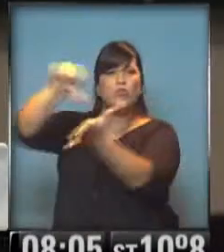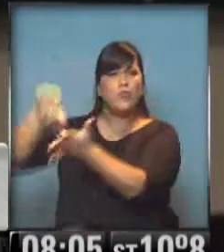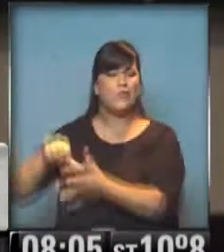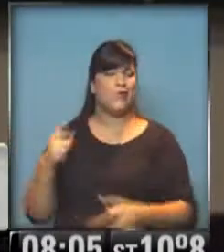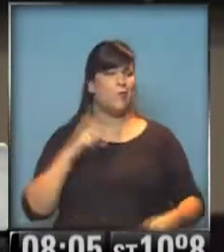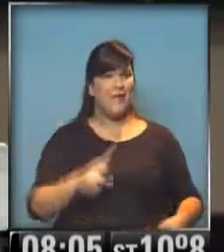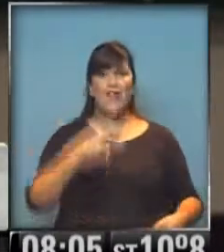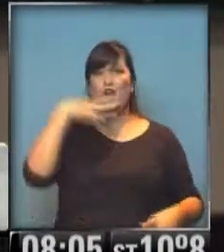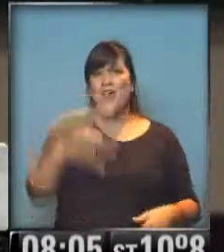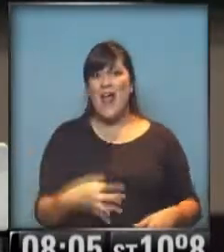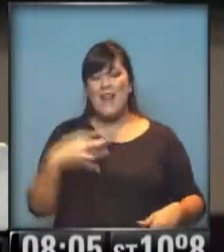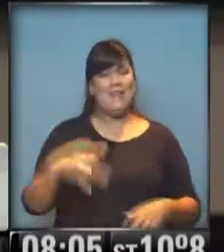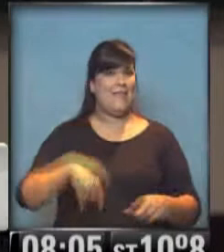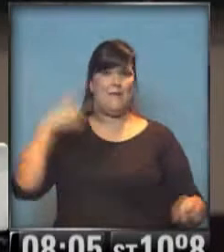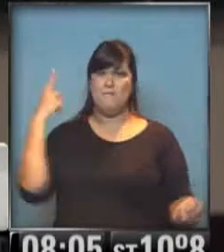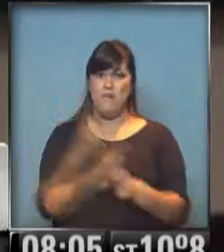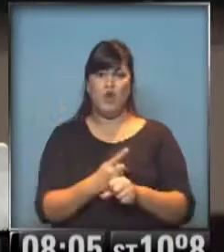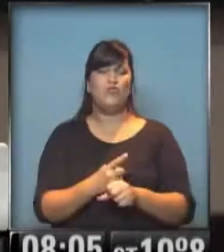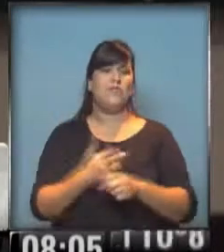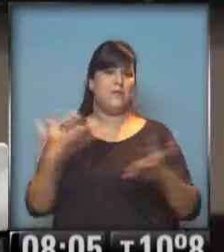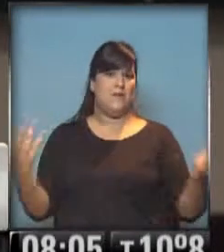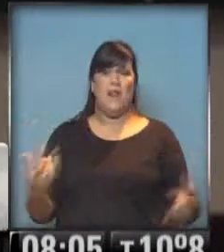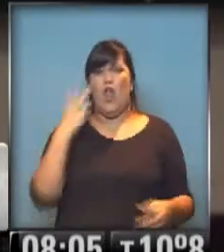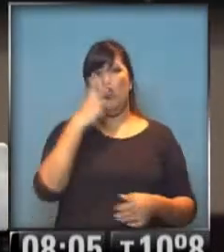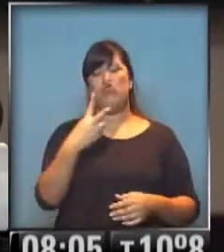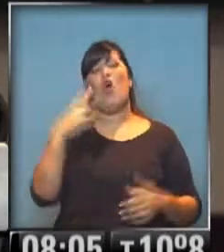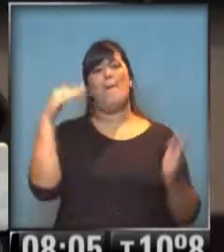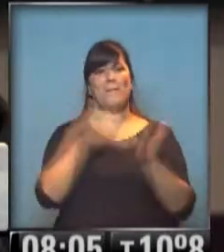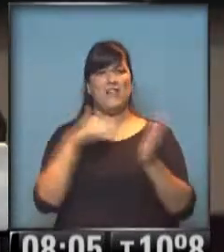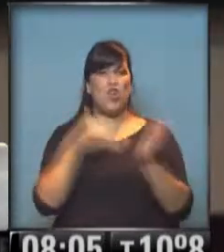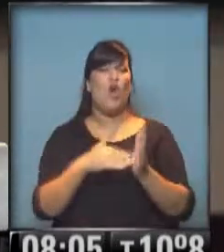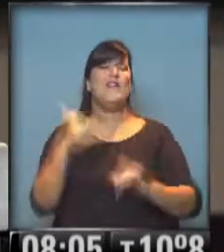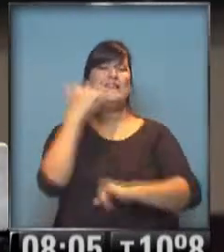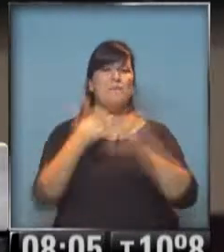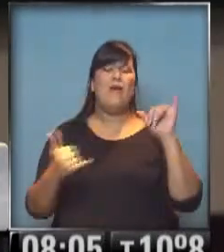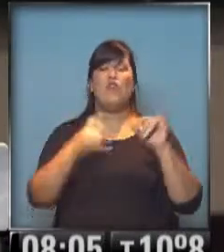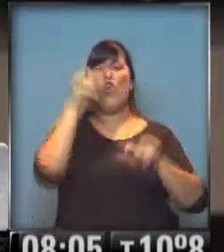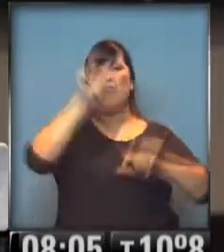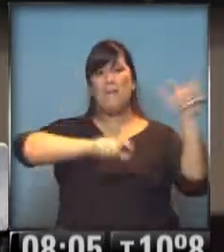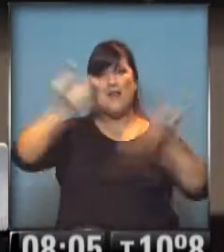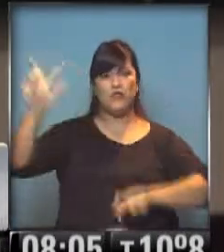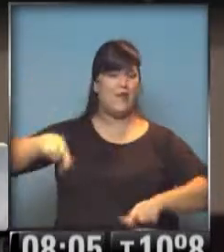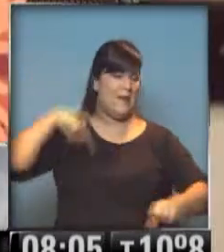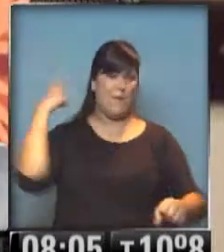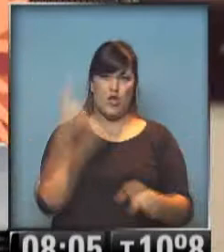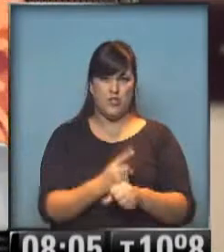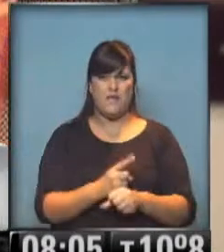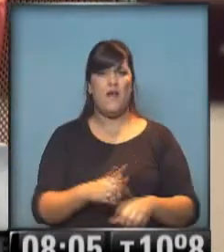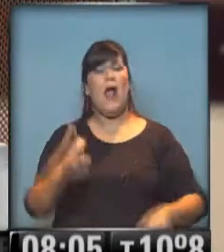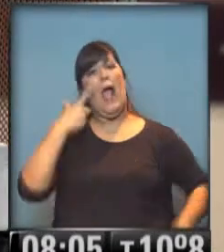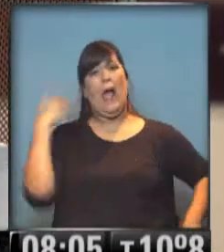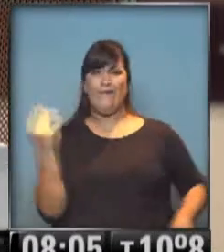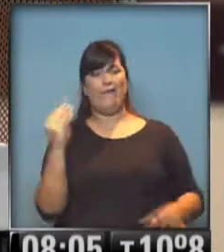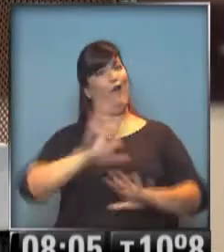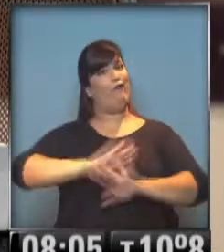nos va a abarcar a una población de dos millones y medio de hogares no no es sencillo cambio